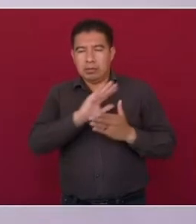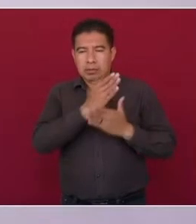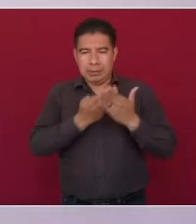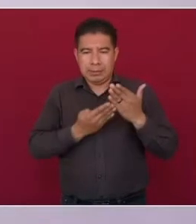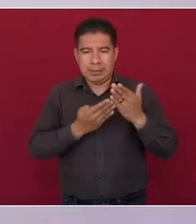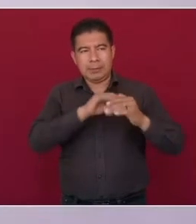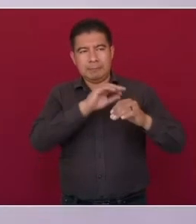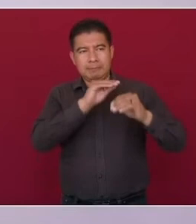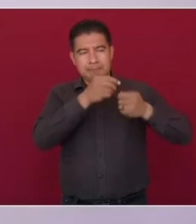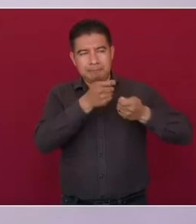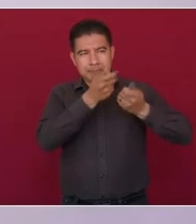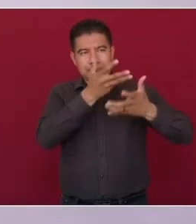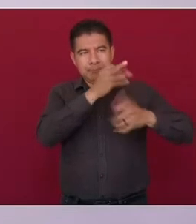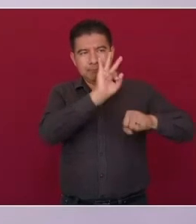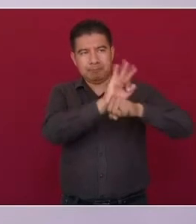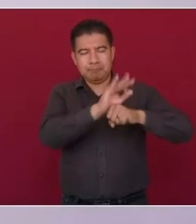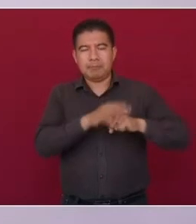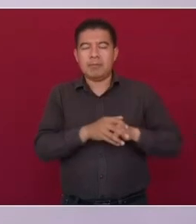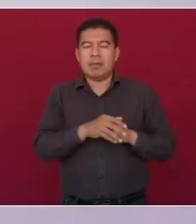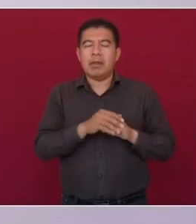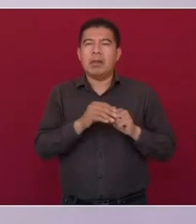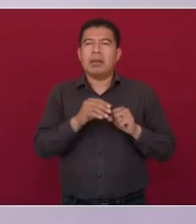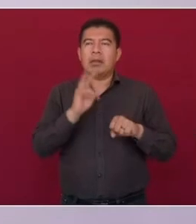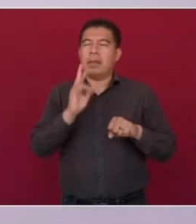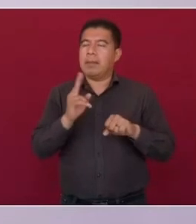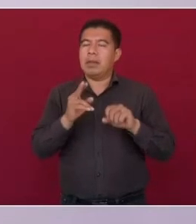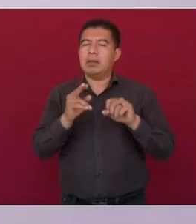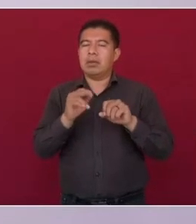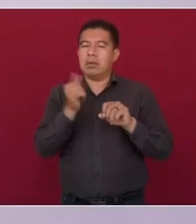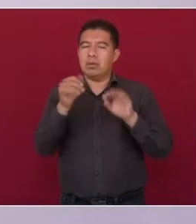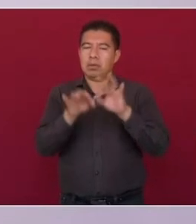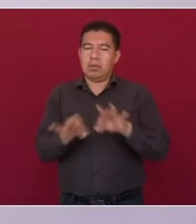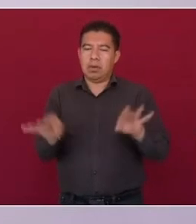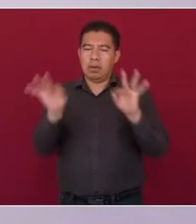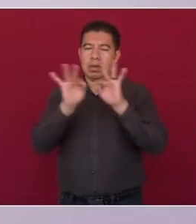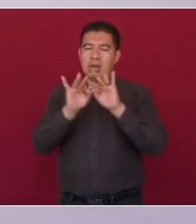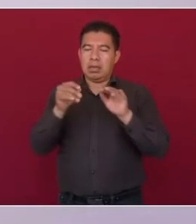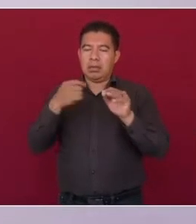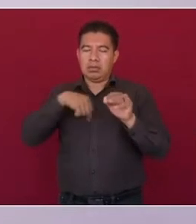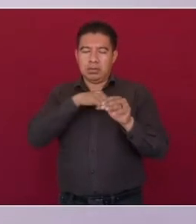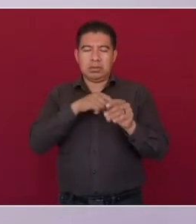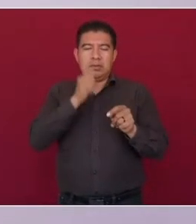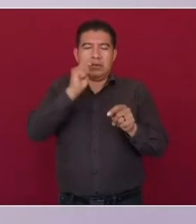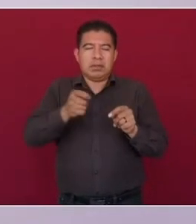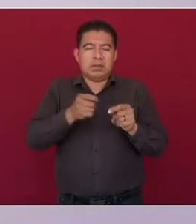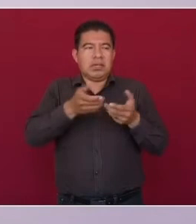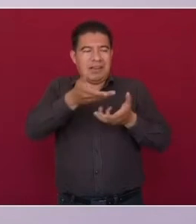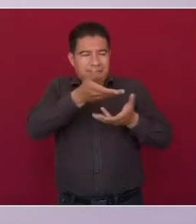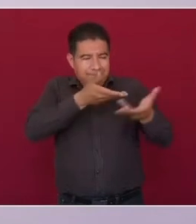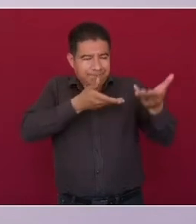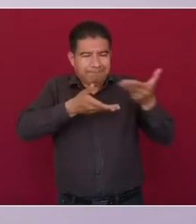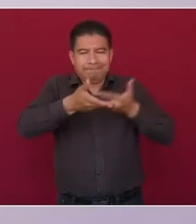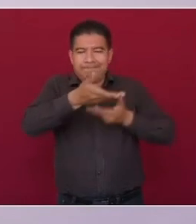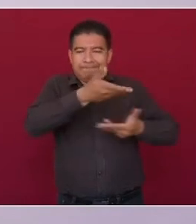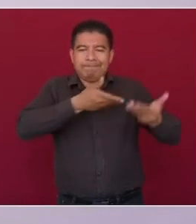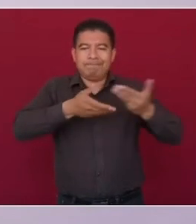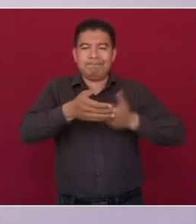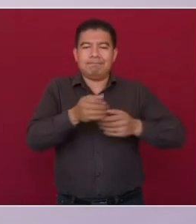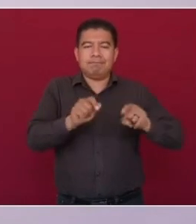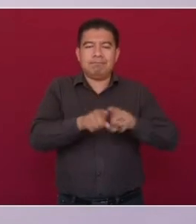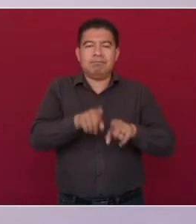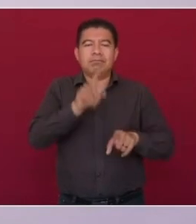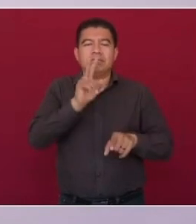consideramos importante, un plan conjunto para enfrentar el problema